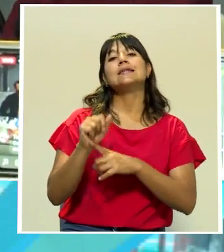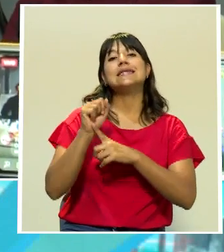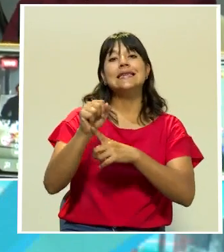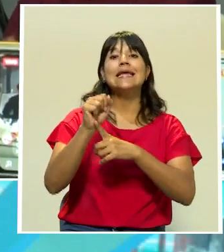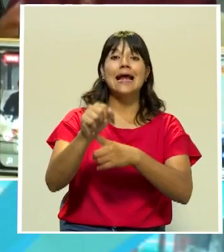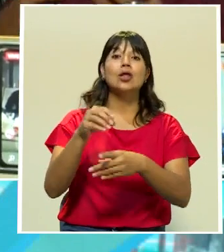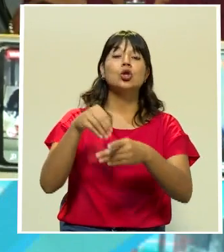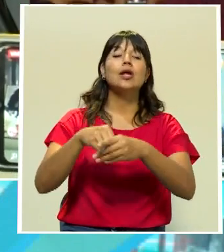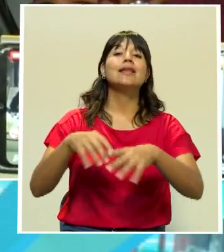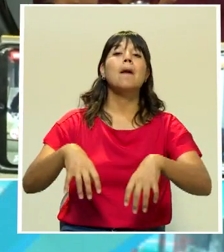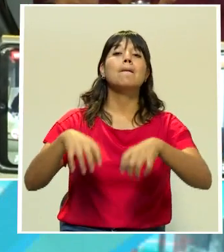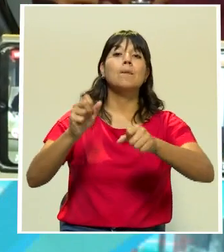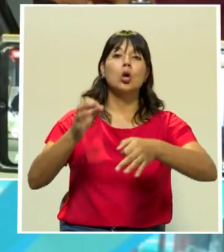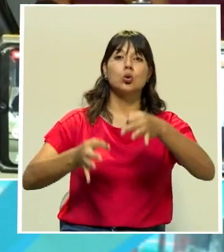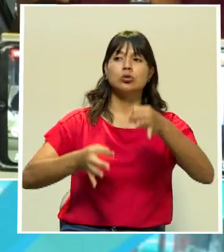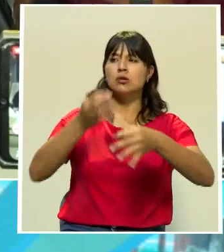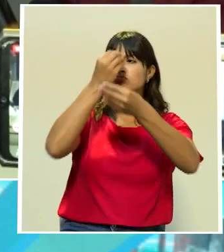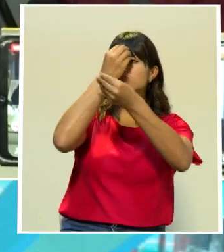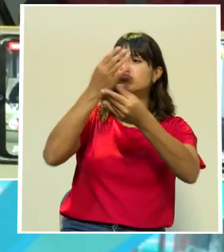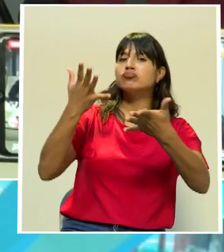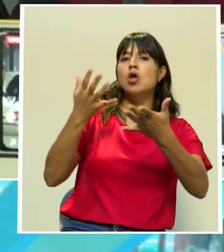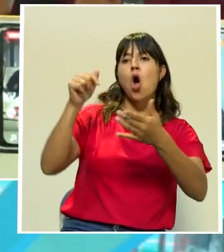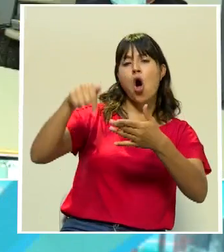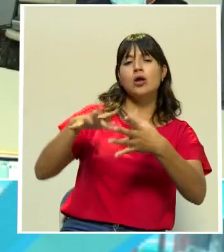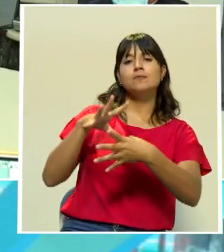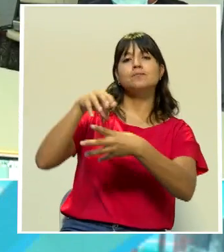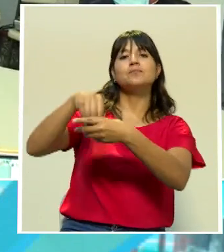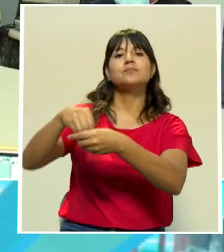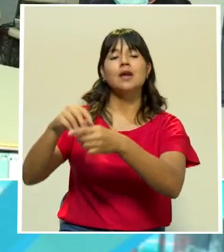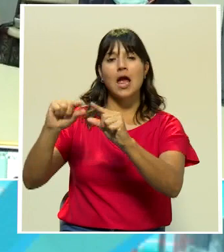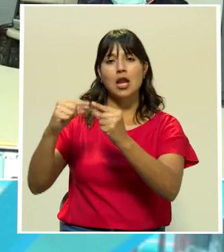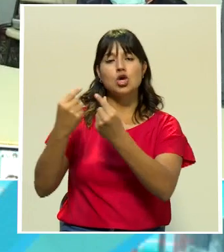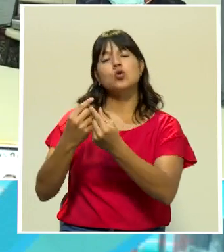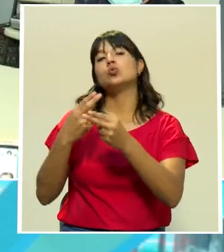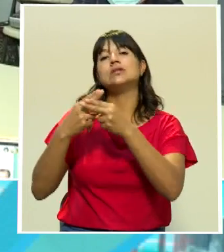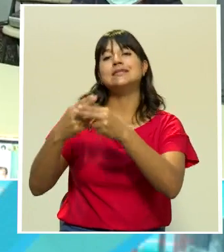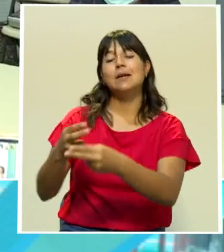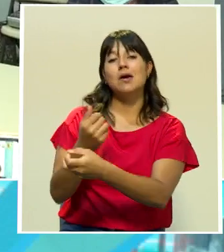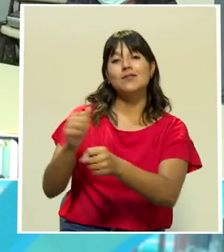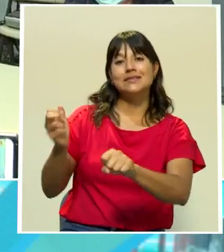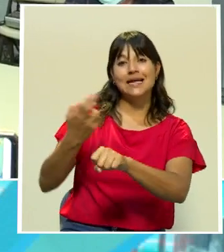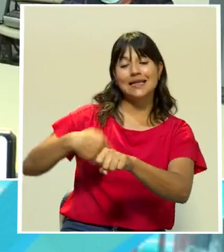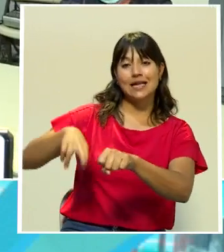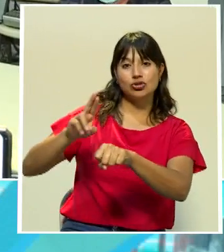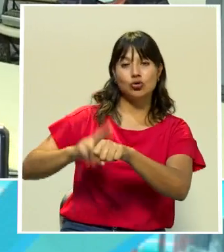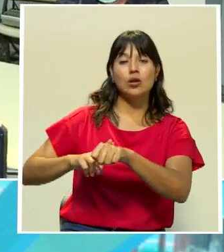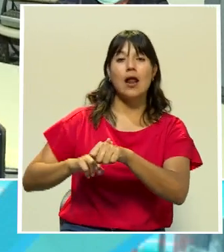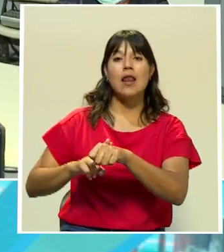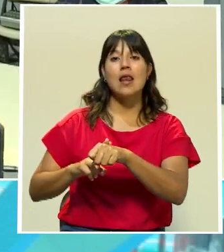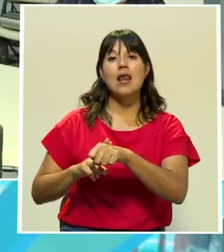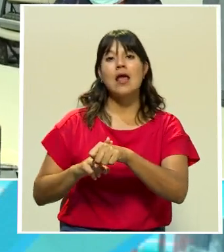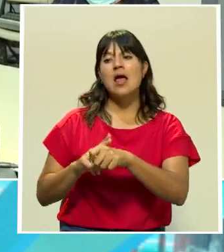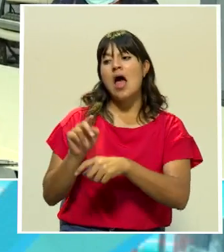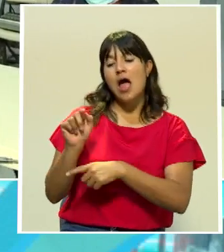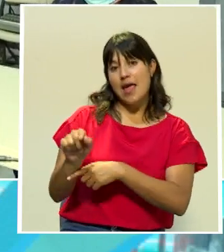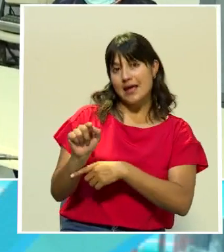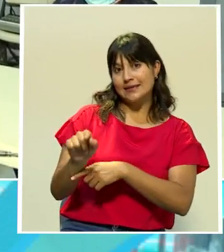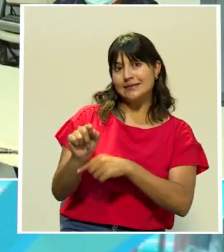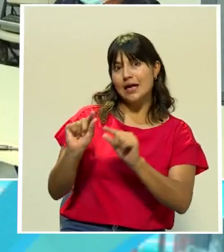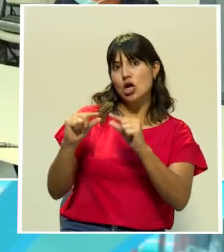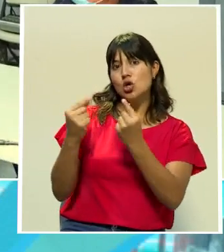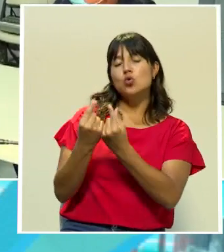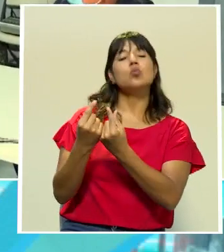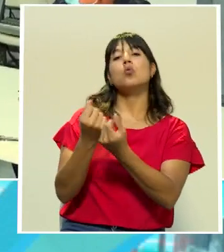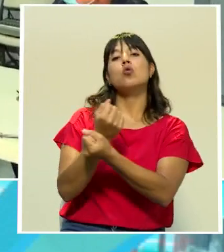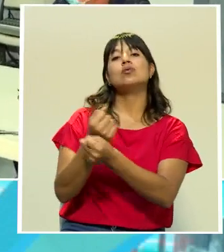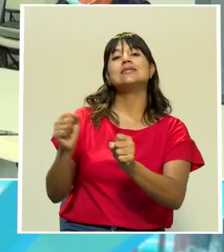al movimiento Rescate Nacional. Estaríamos hablando que el colectivo sindical está conformado, por lo menos los que se están uniendo